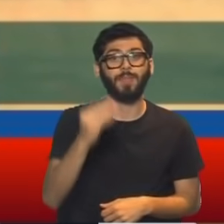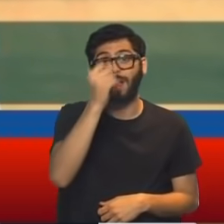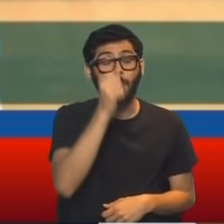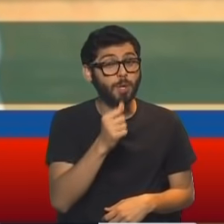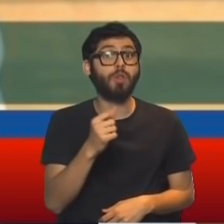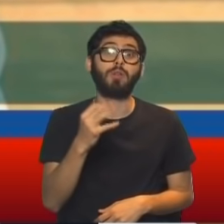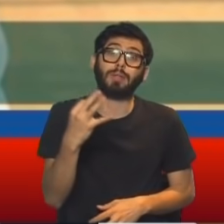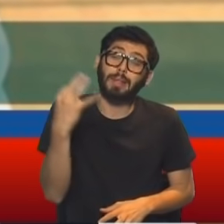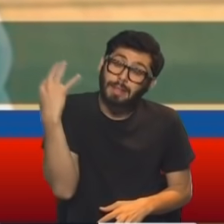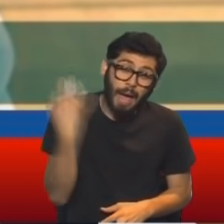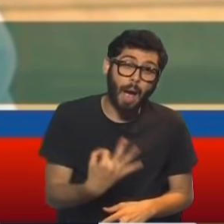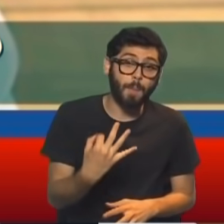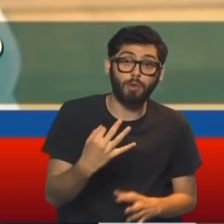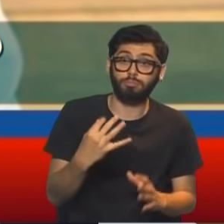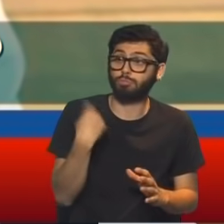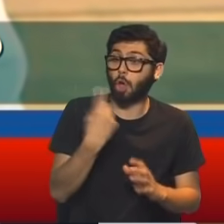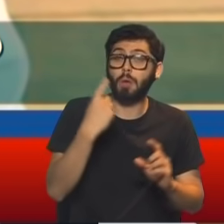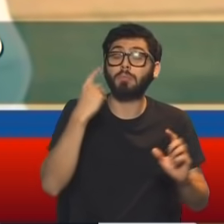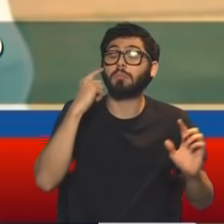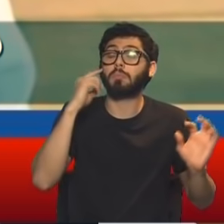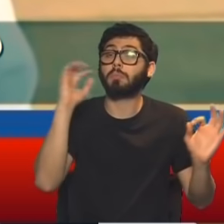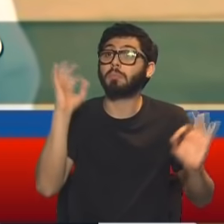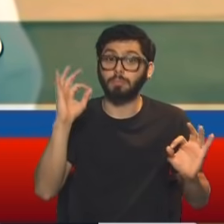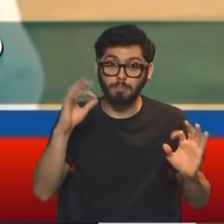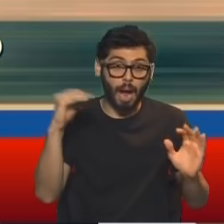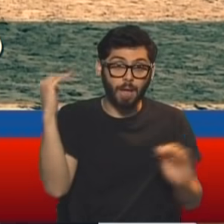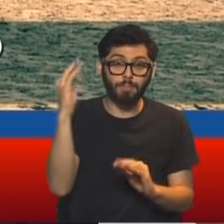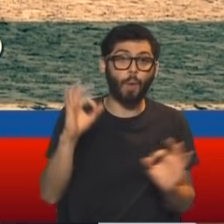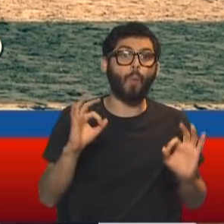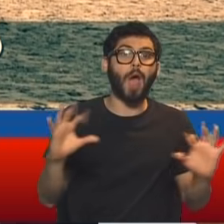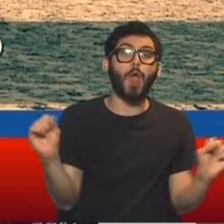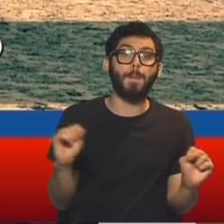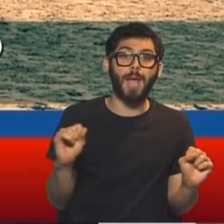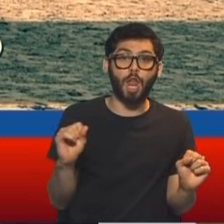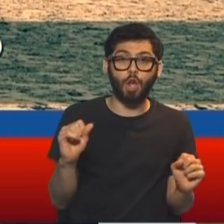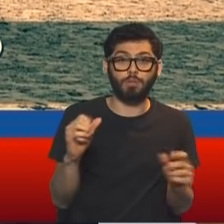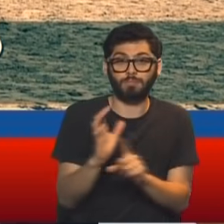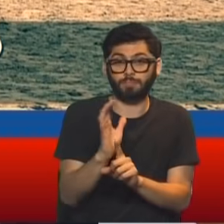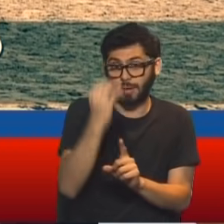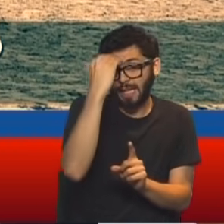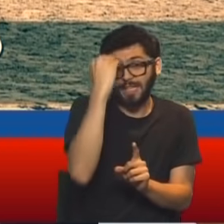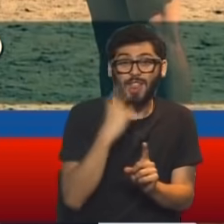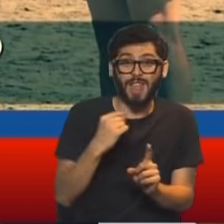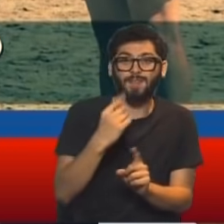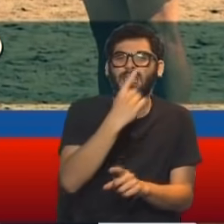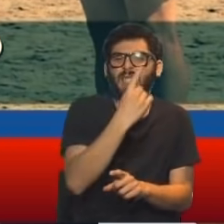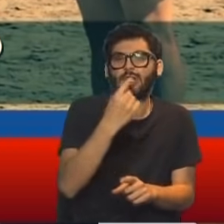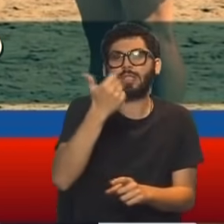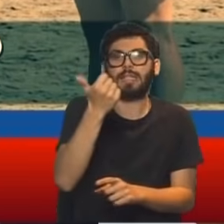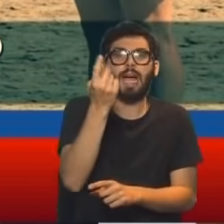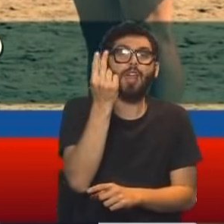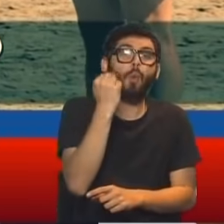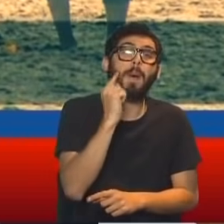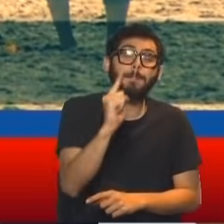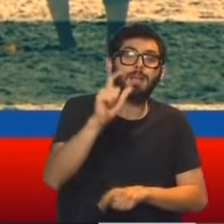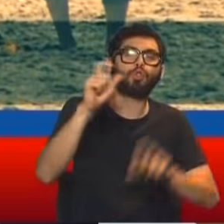bueno y ha superado las expectativas. Durante todas las vacaciones de invierno de este año, que fueron 15 días, recibimos 169.000